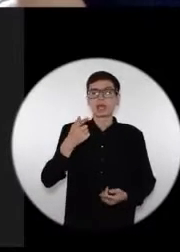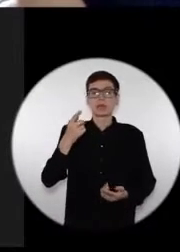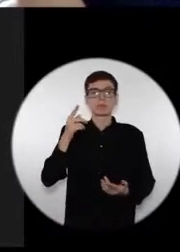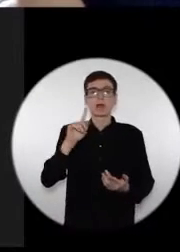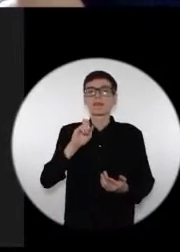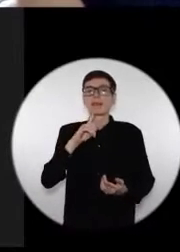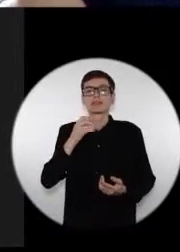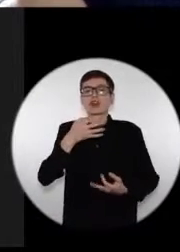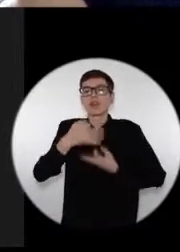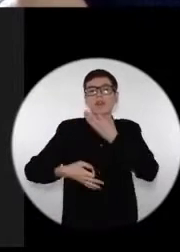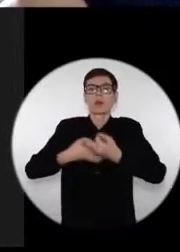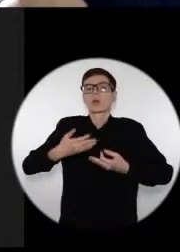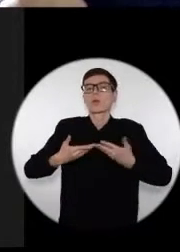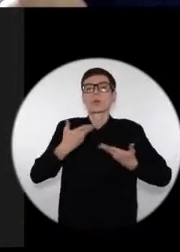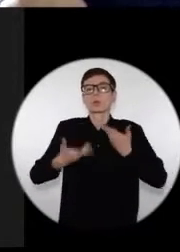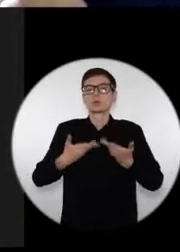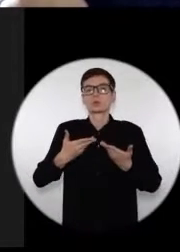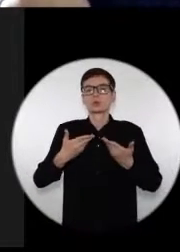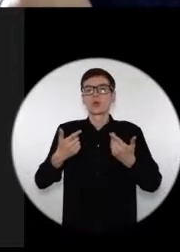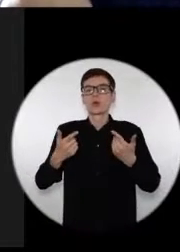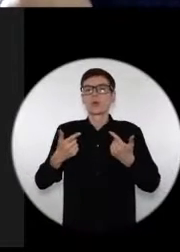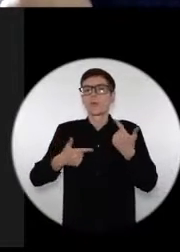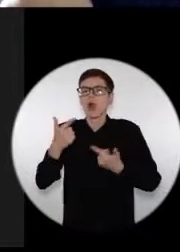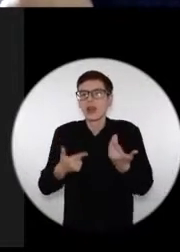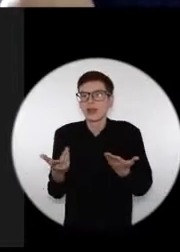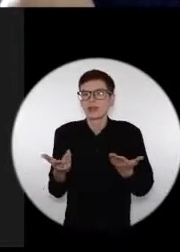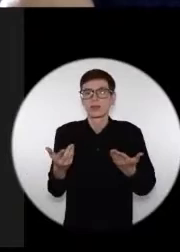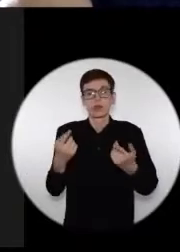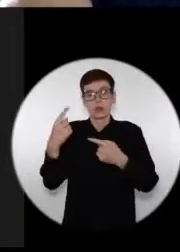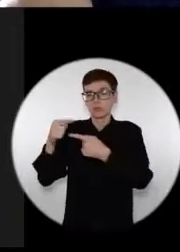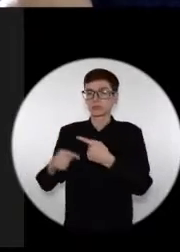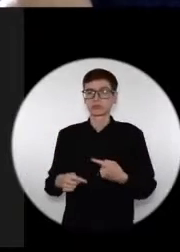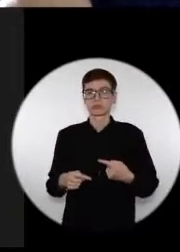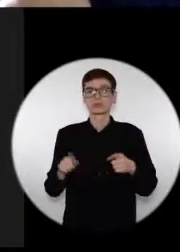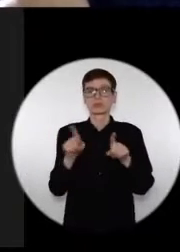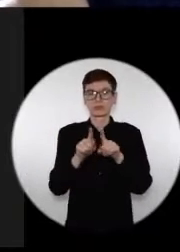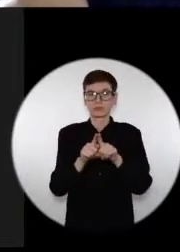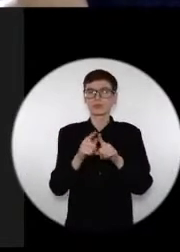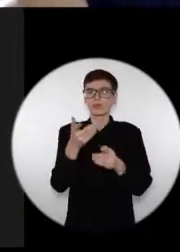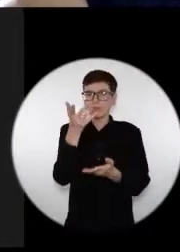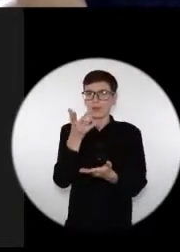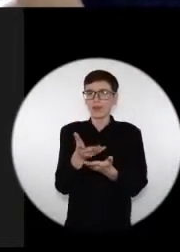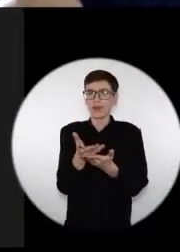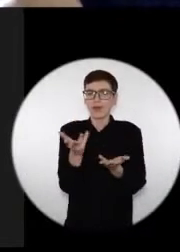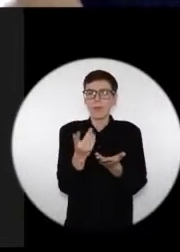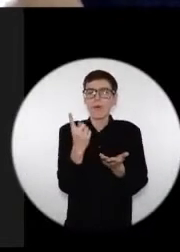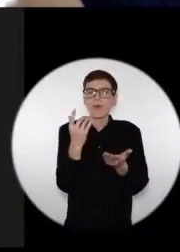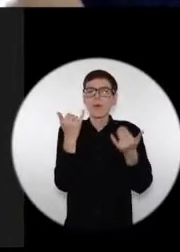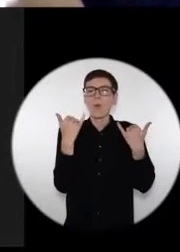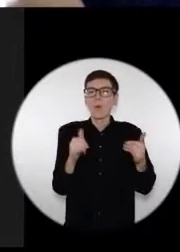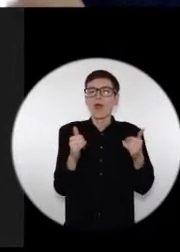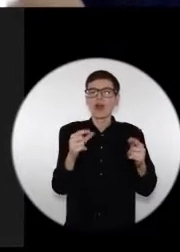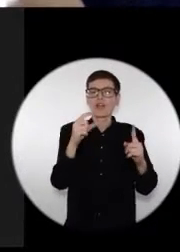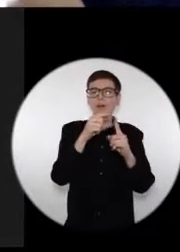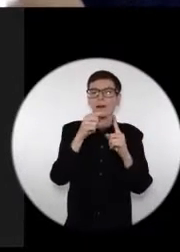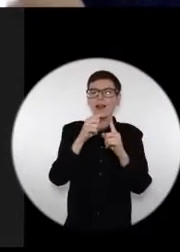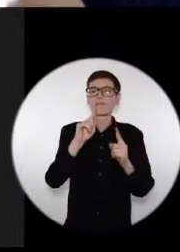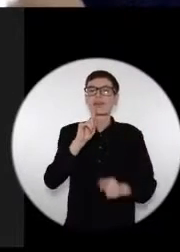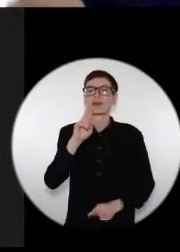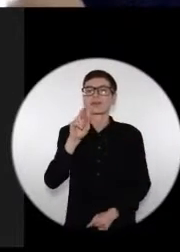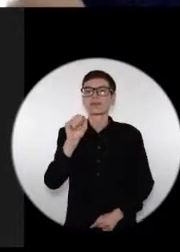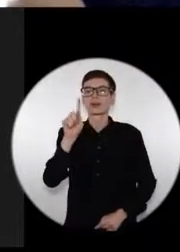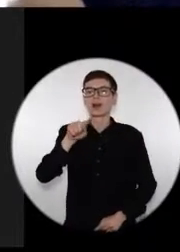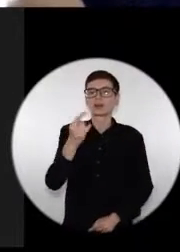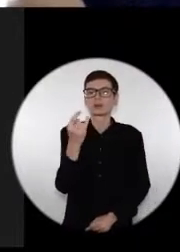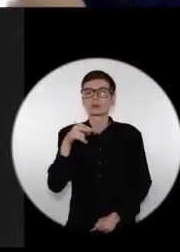literarios no solamente poesía sino que también texto discurso político no sé cómo que por ahí nació me pareció una palabra muy interesante